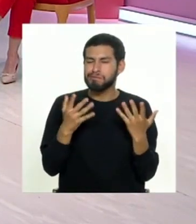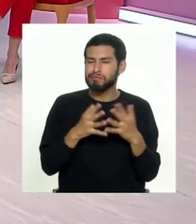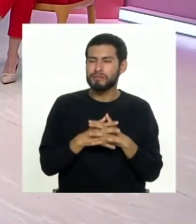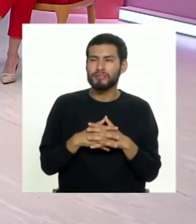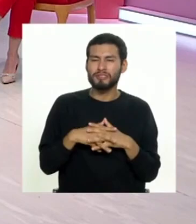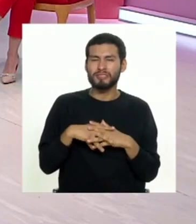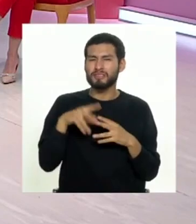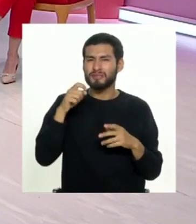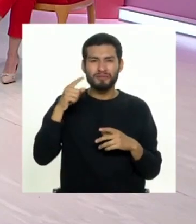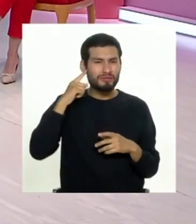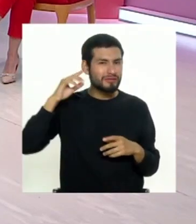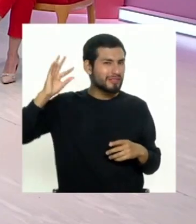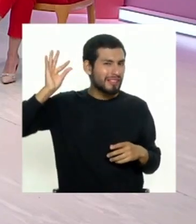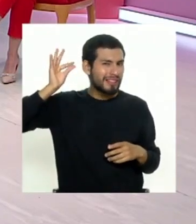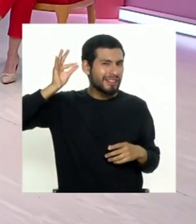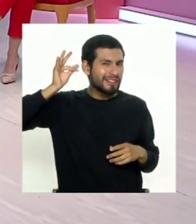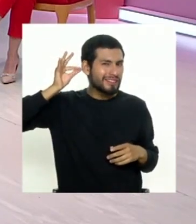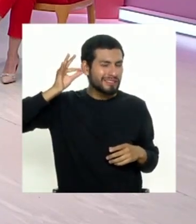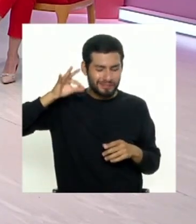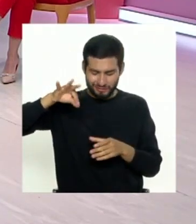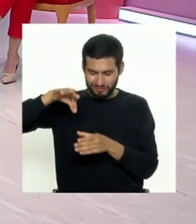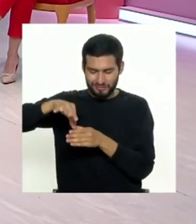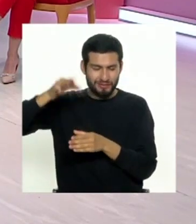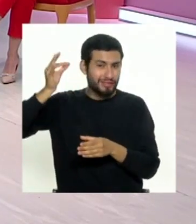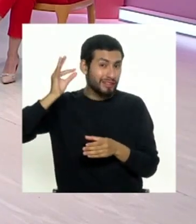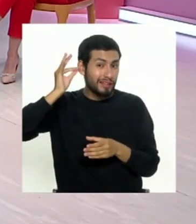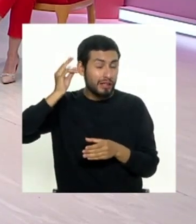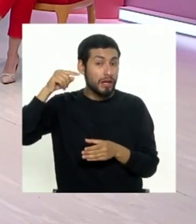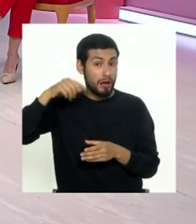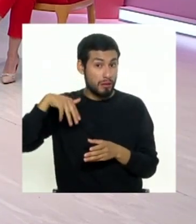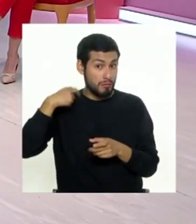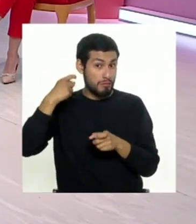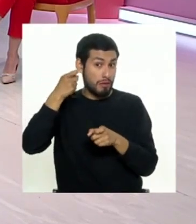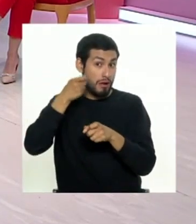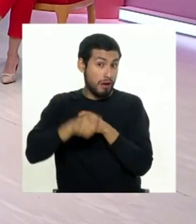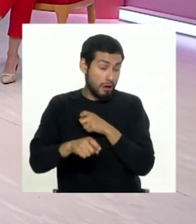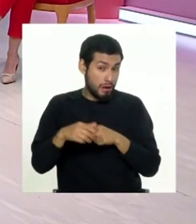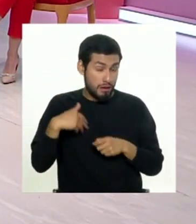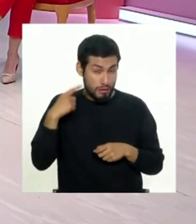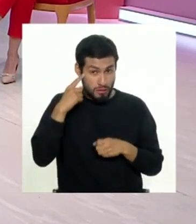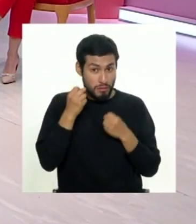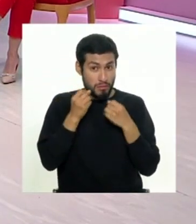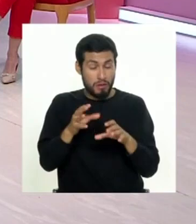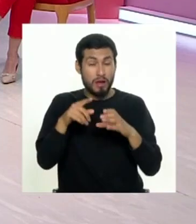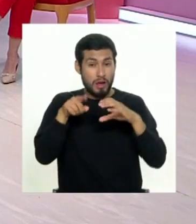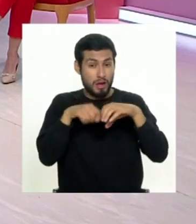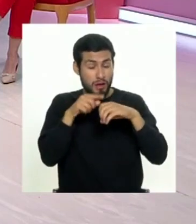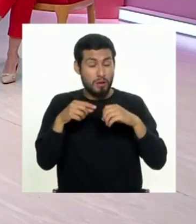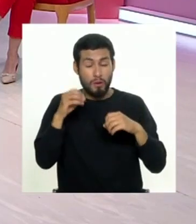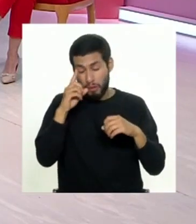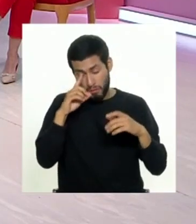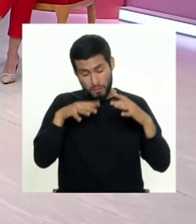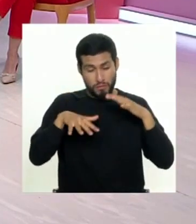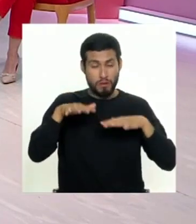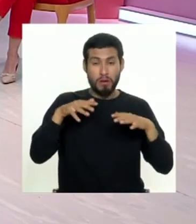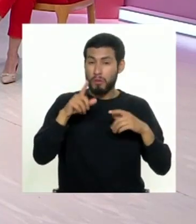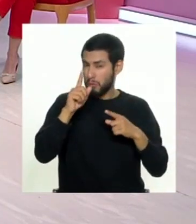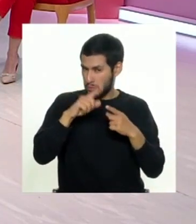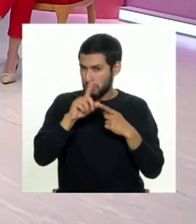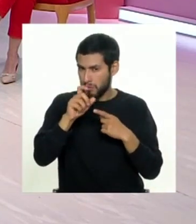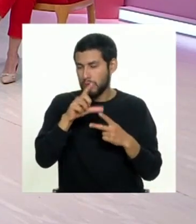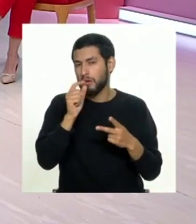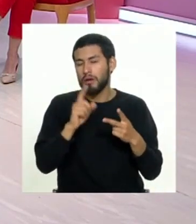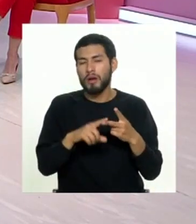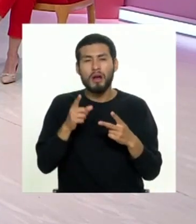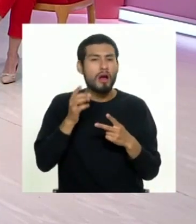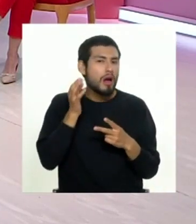famosos hisopos, a veces pueden hacer daño y pueden causar laberintitis o vértigo. Y también los